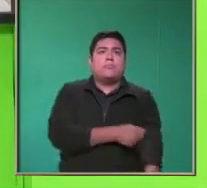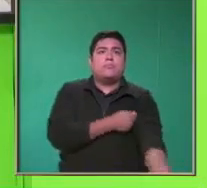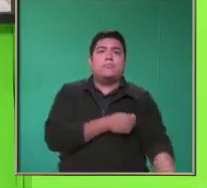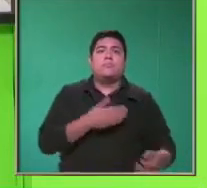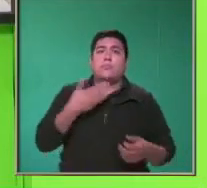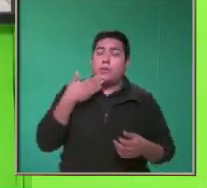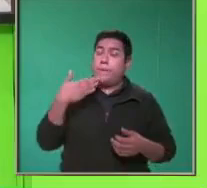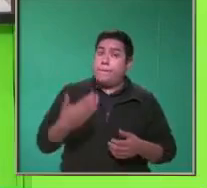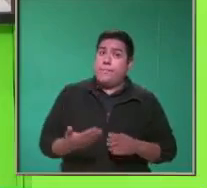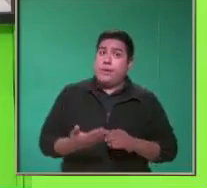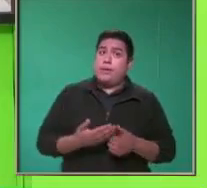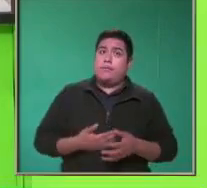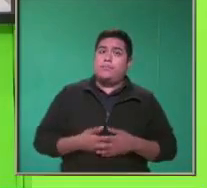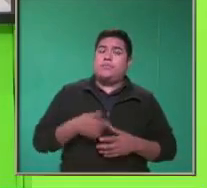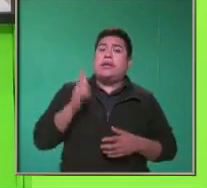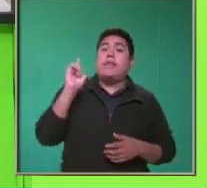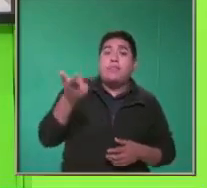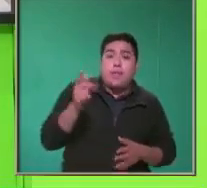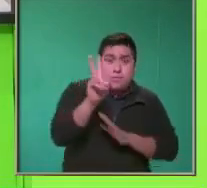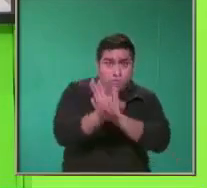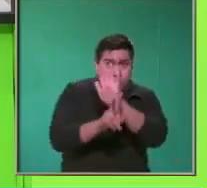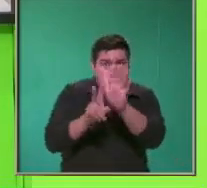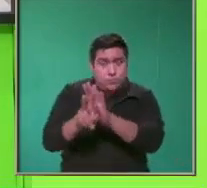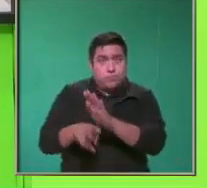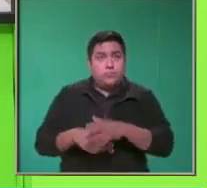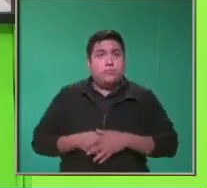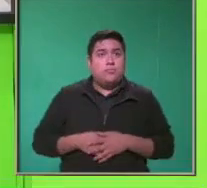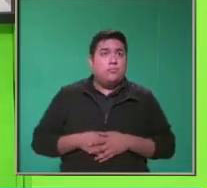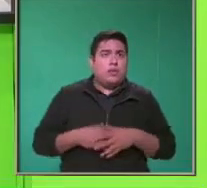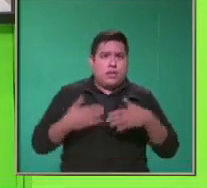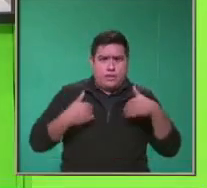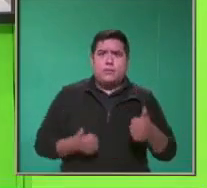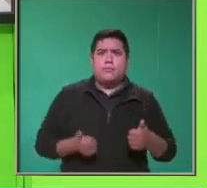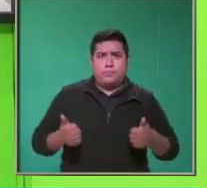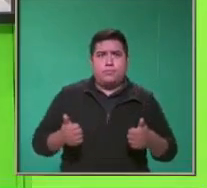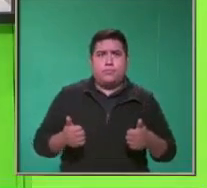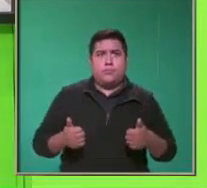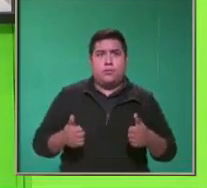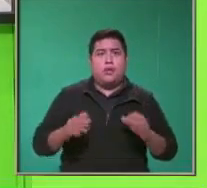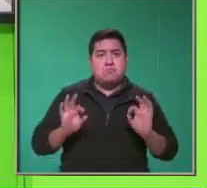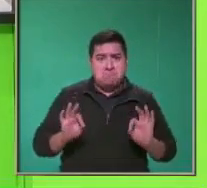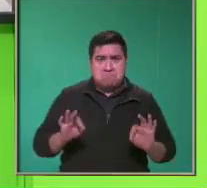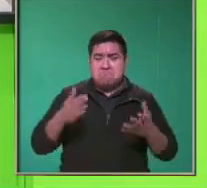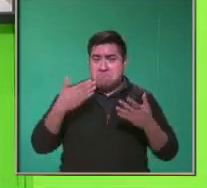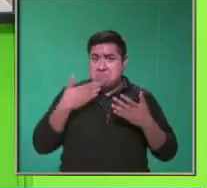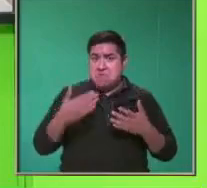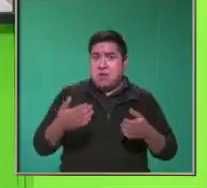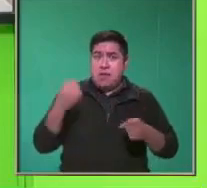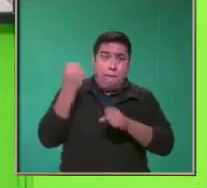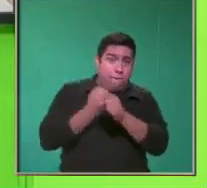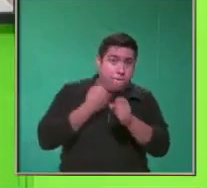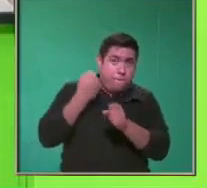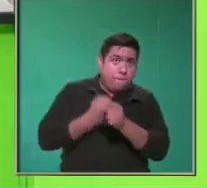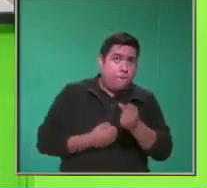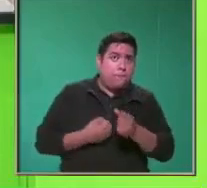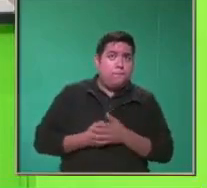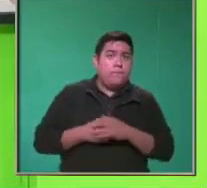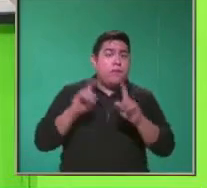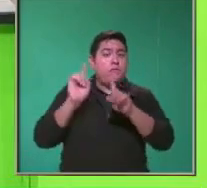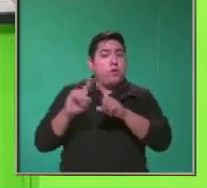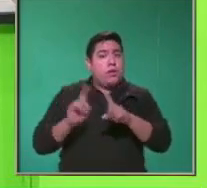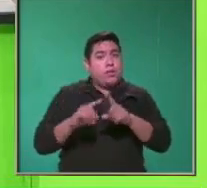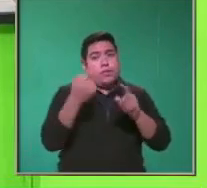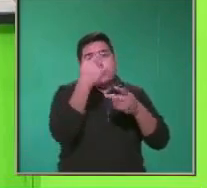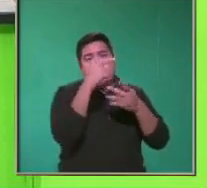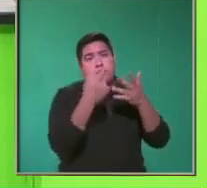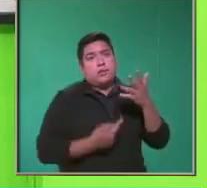Bien, ¿qué te pareció el video? ¿Ya te diste cuenta o ya reafirmaste, ya repasaste las